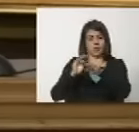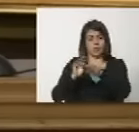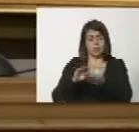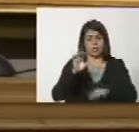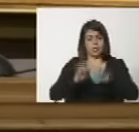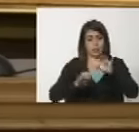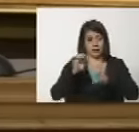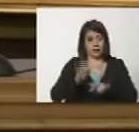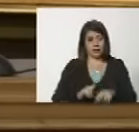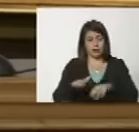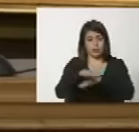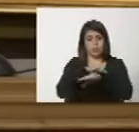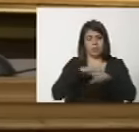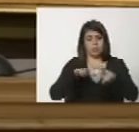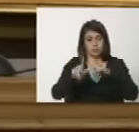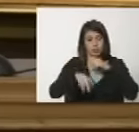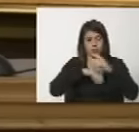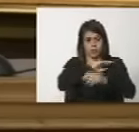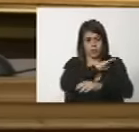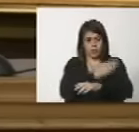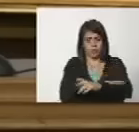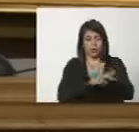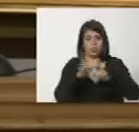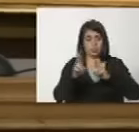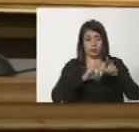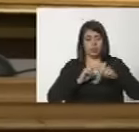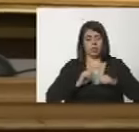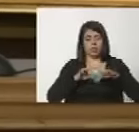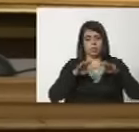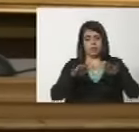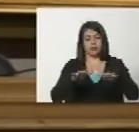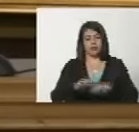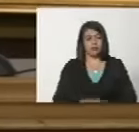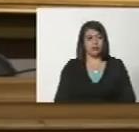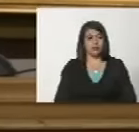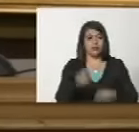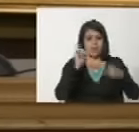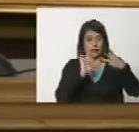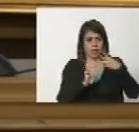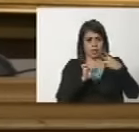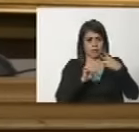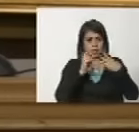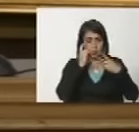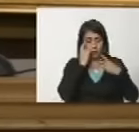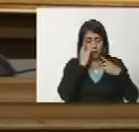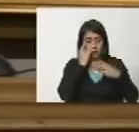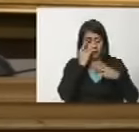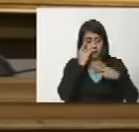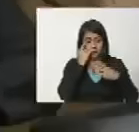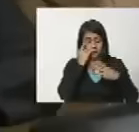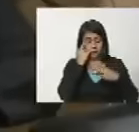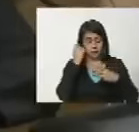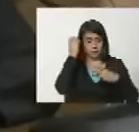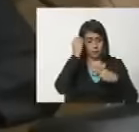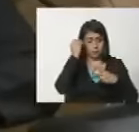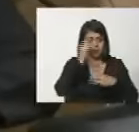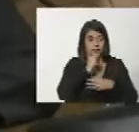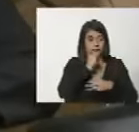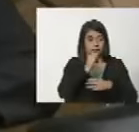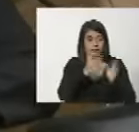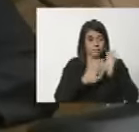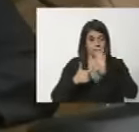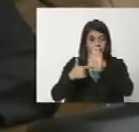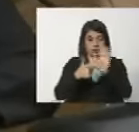por secretaría al Ministerio del Poder Popular para Relaciones Exteriores. Tercer punto de orden del día, ciudadana secretaria. Considerar el